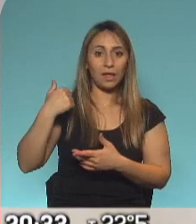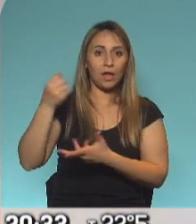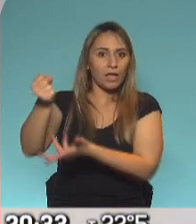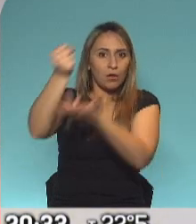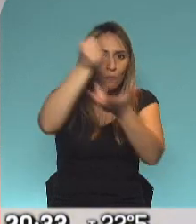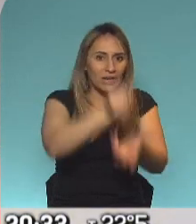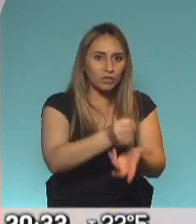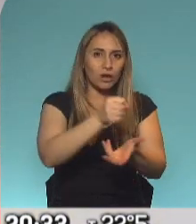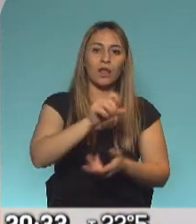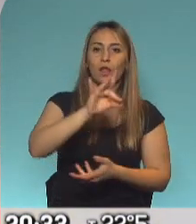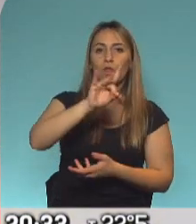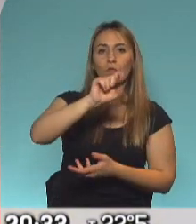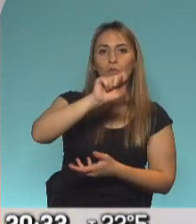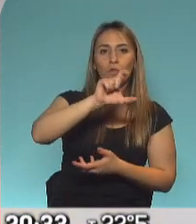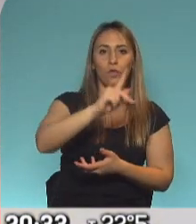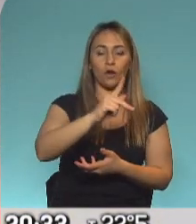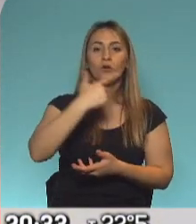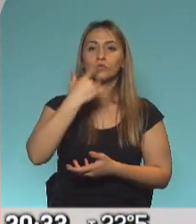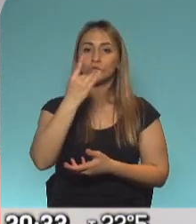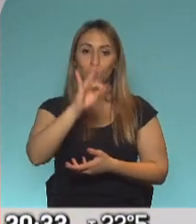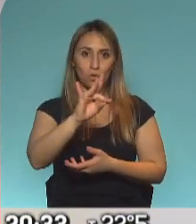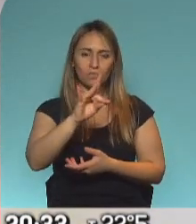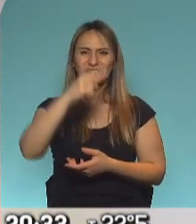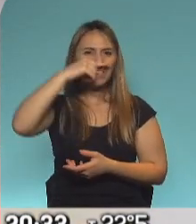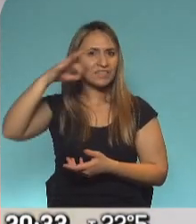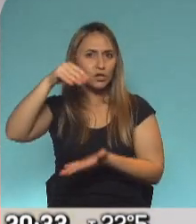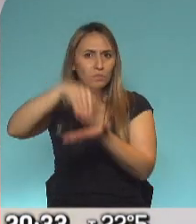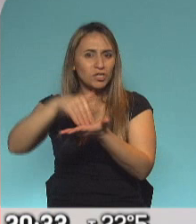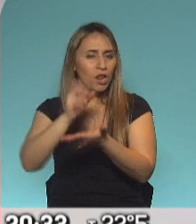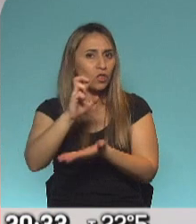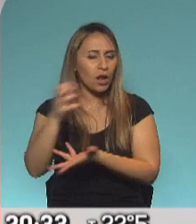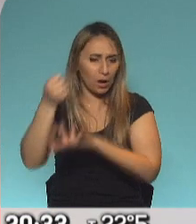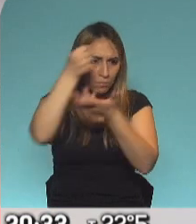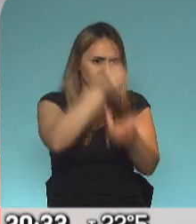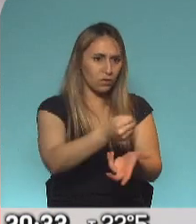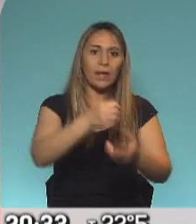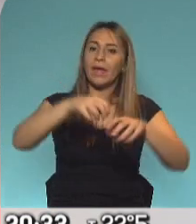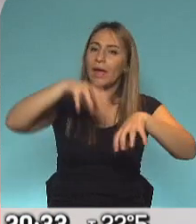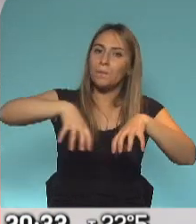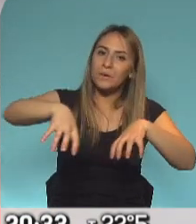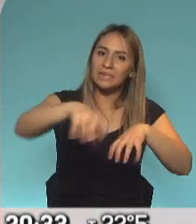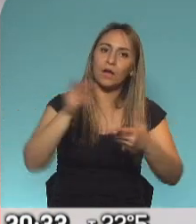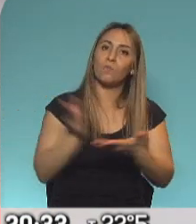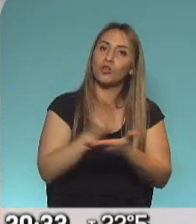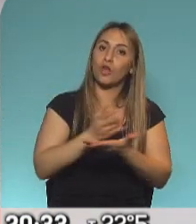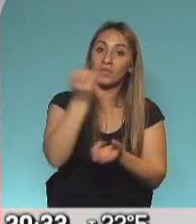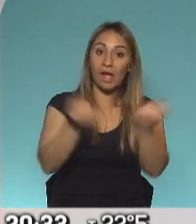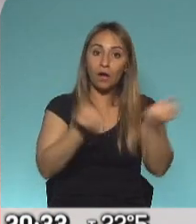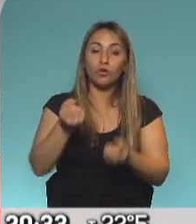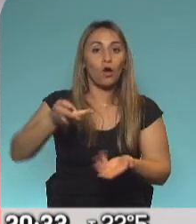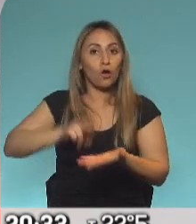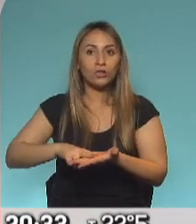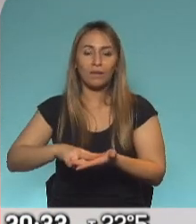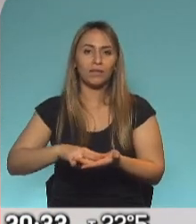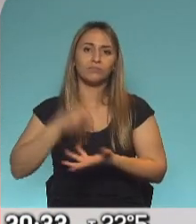en el puerto de Dock Sud, en Avellaneda, de 700 millones de dólares, donde empresas automotrices vuelven a plantear inversiones en nuestro